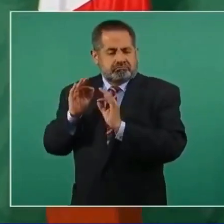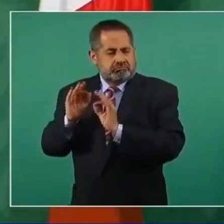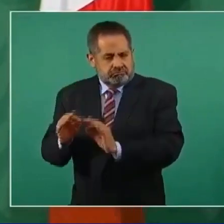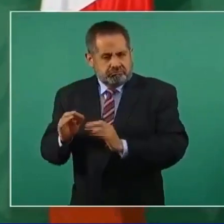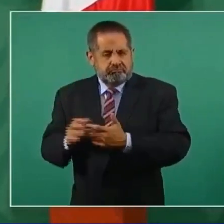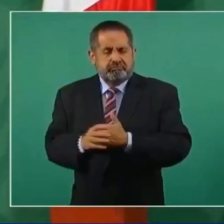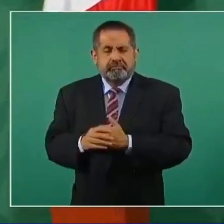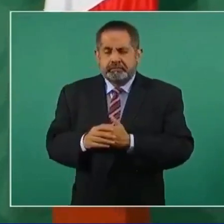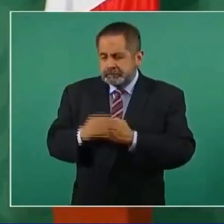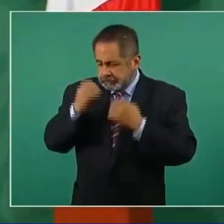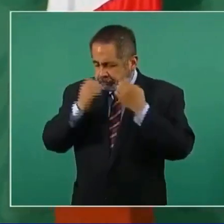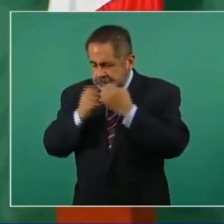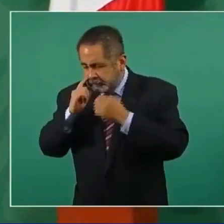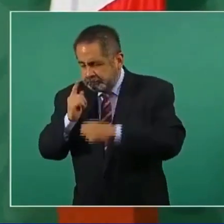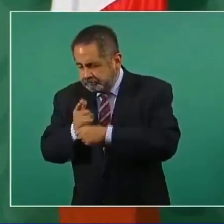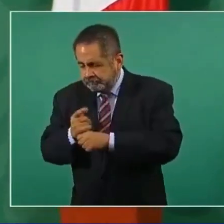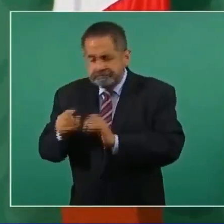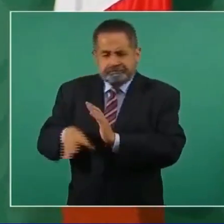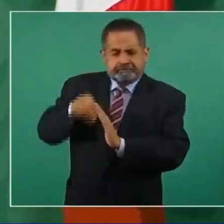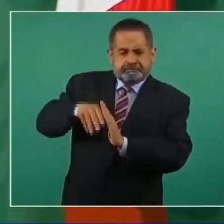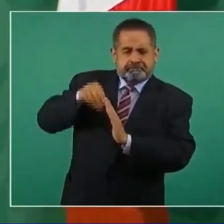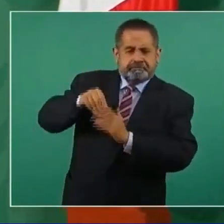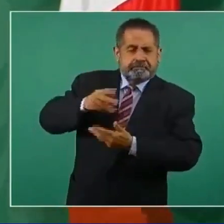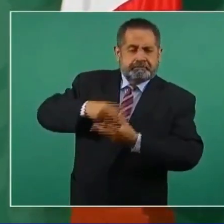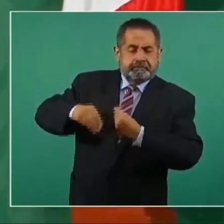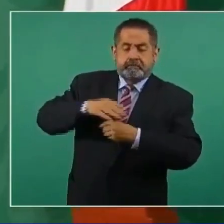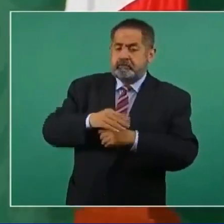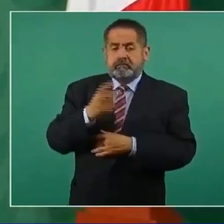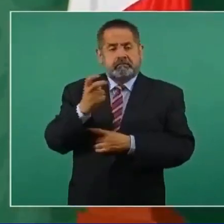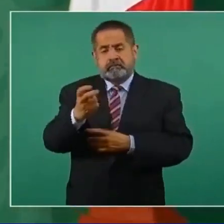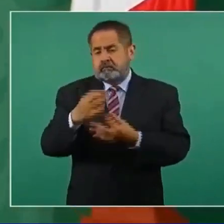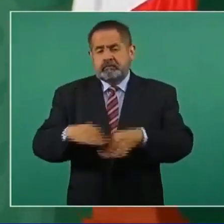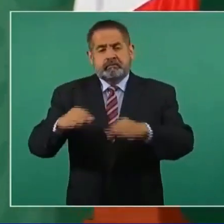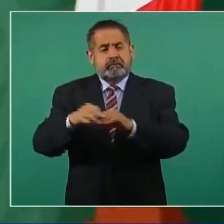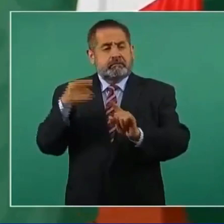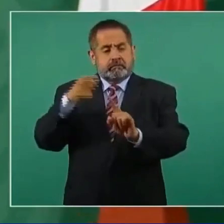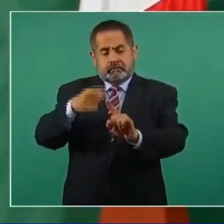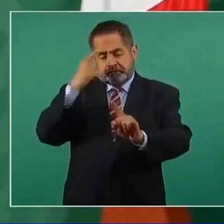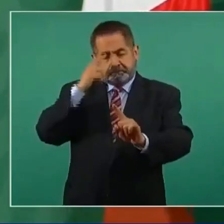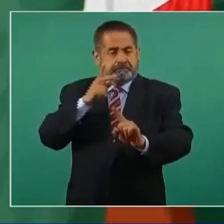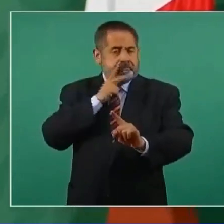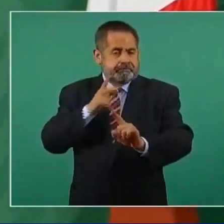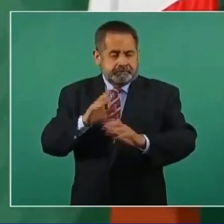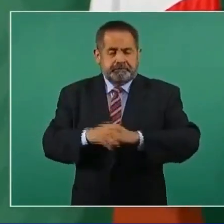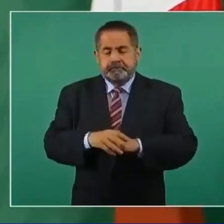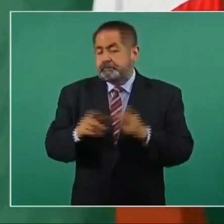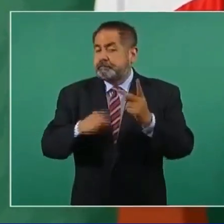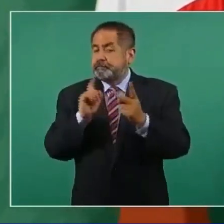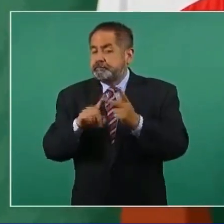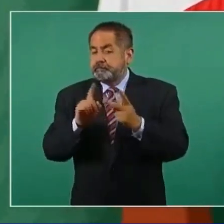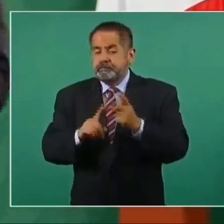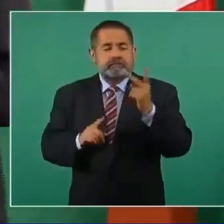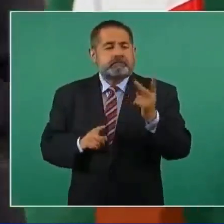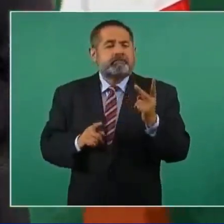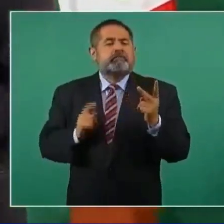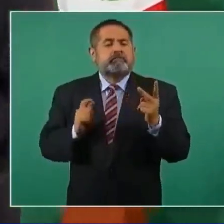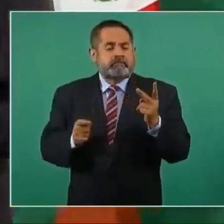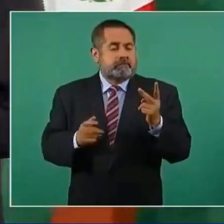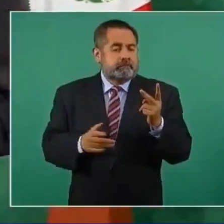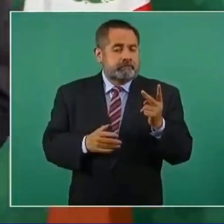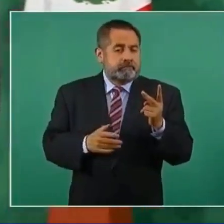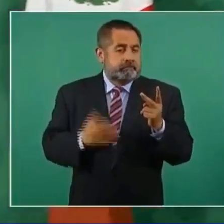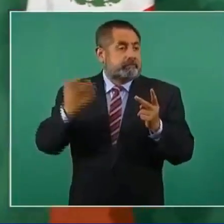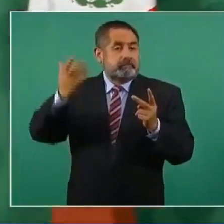explorar y producir petróleo. Esa es una actividad fundamental de Pemex. La segunda actividad, que